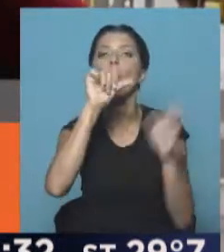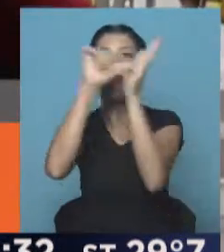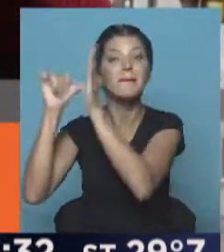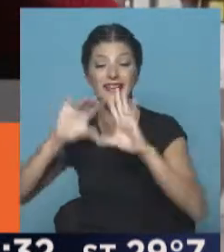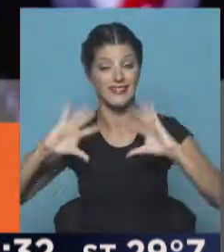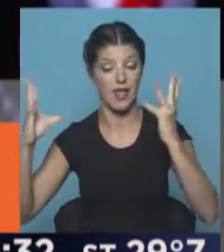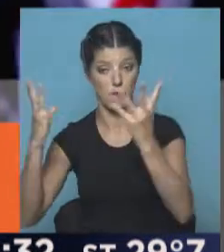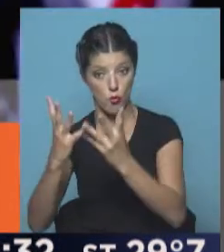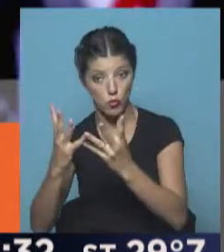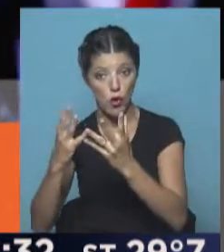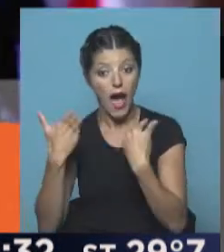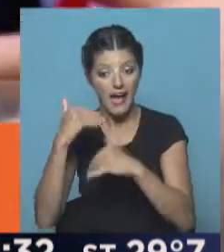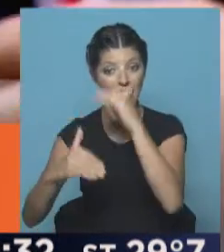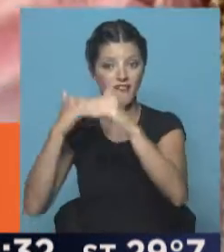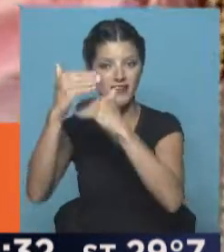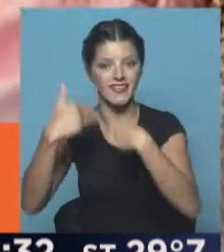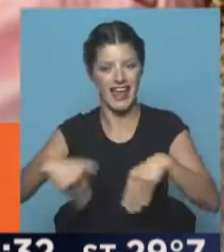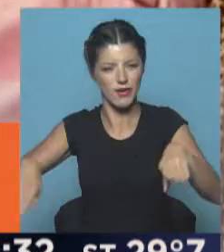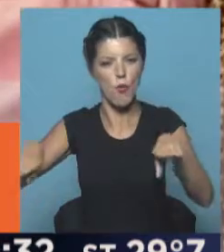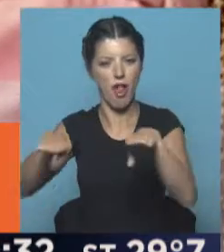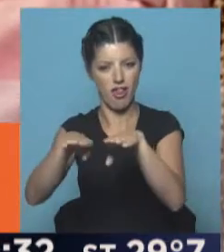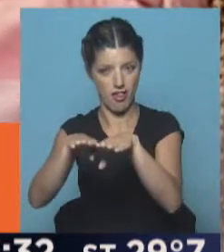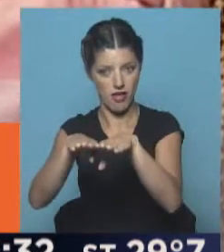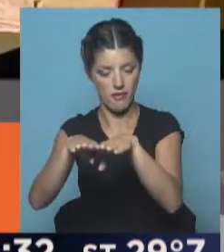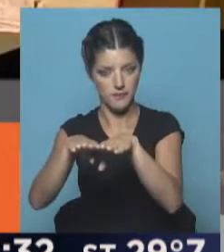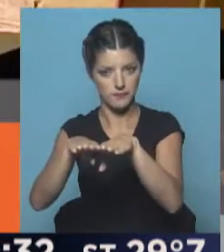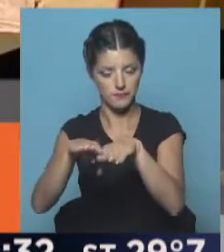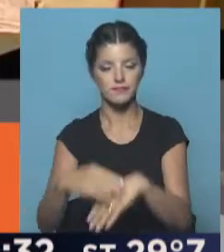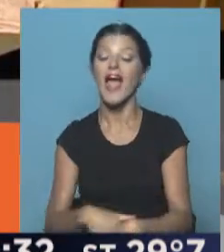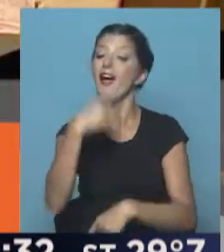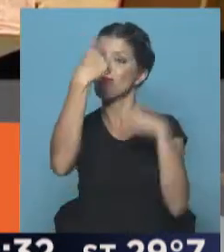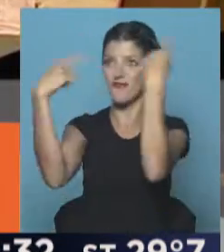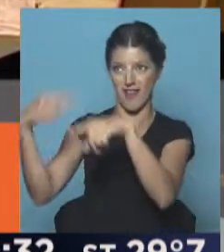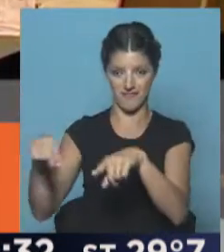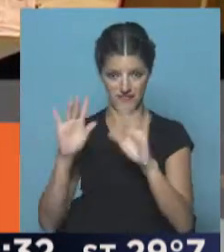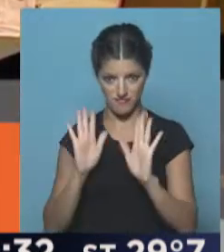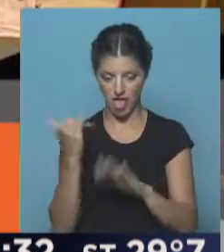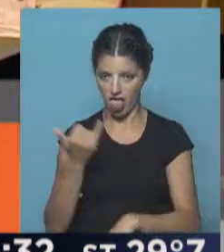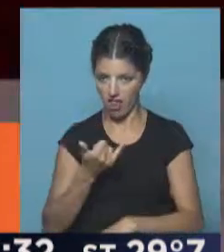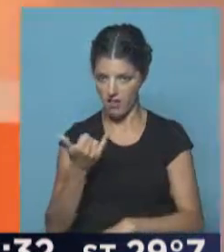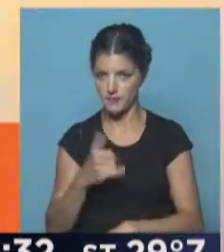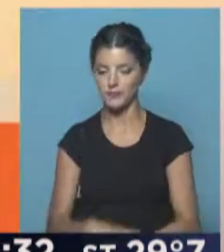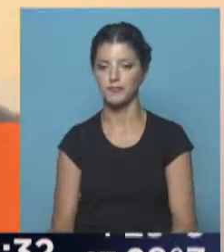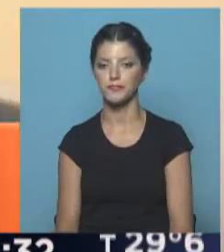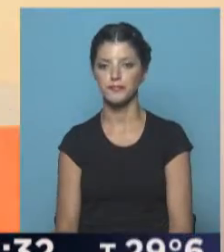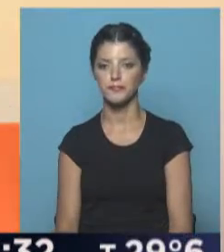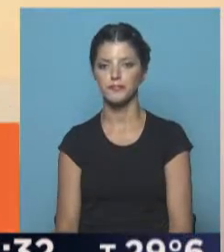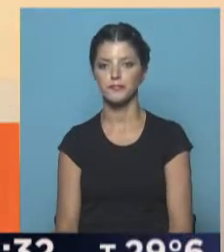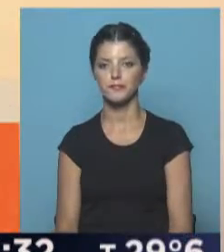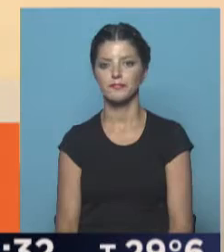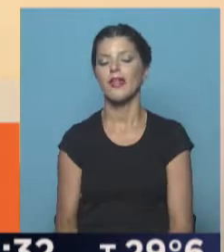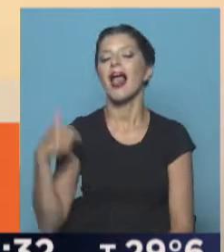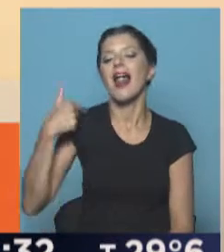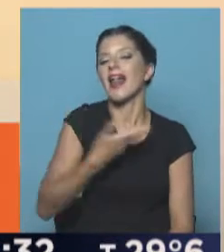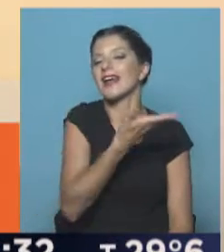del planeta se avanzó más en la pugna por acortar esta desigualdad, hay diferencias sustanciales. En general, en